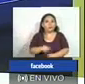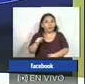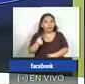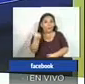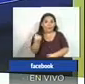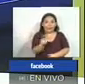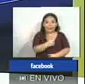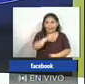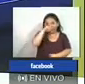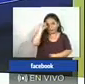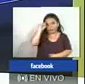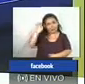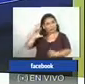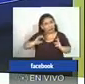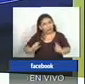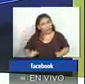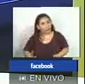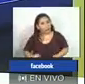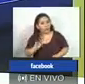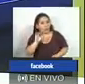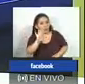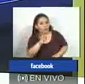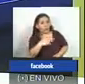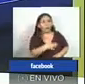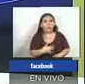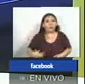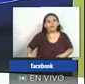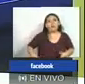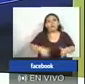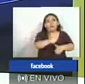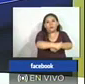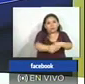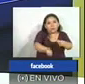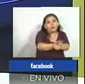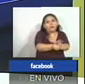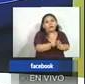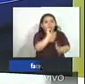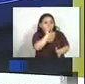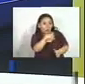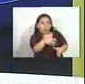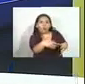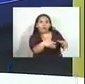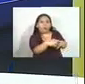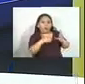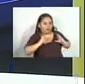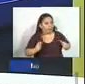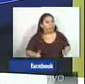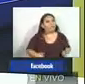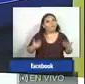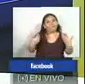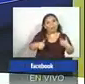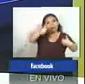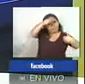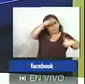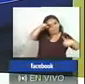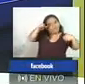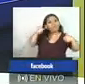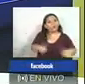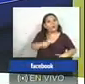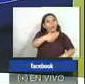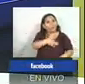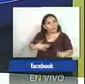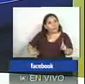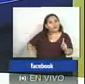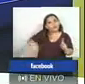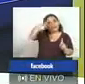funcionarios de gobierno y el presidente del órgano legislativo confirmaron que el Ejecutivo ya sancionó el decreto 661.